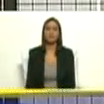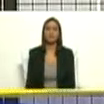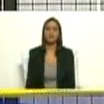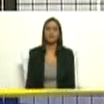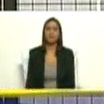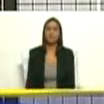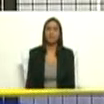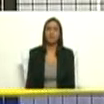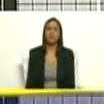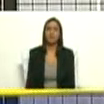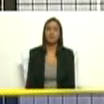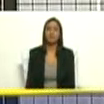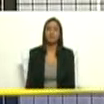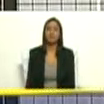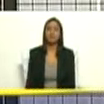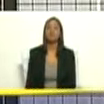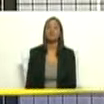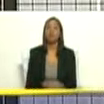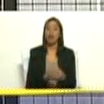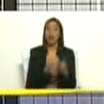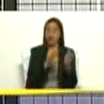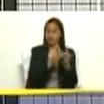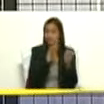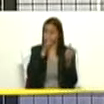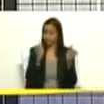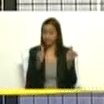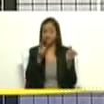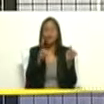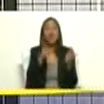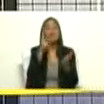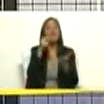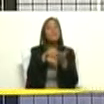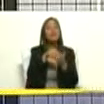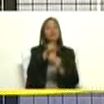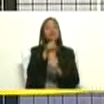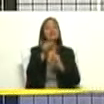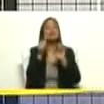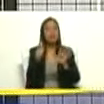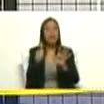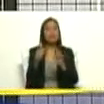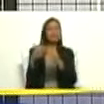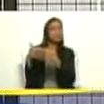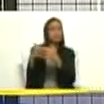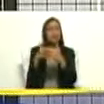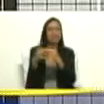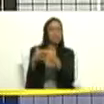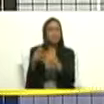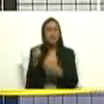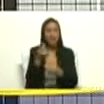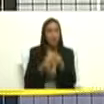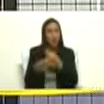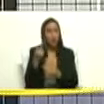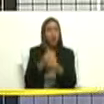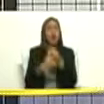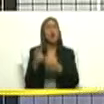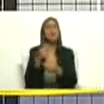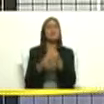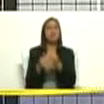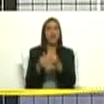haciendo 2016 veníamos de un año duro de guerra económica y perdimos las elecciones en el 15 y